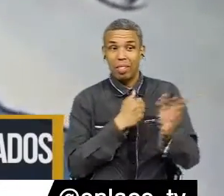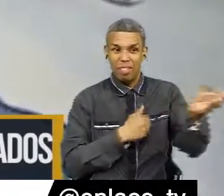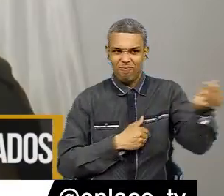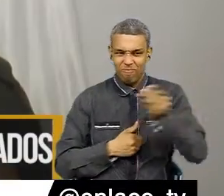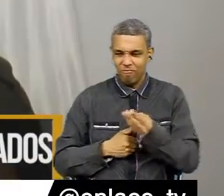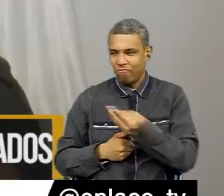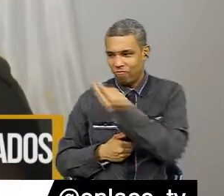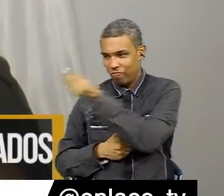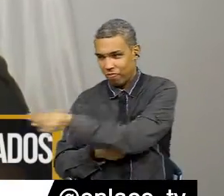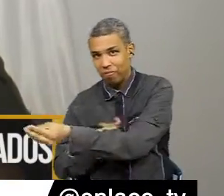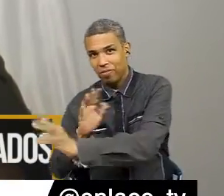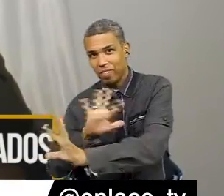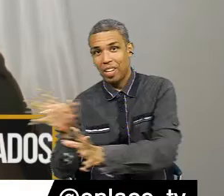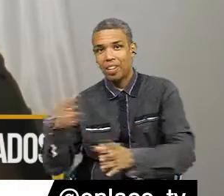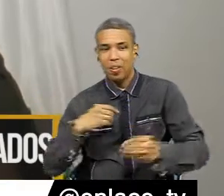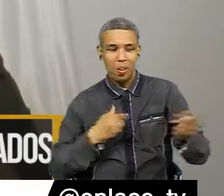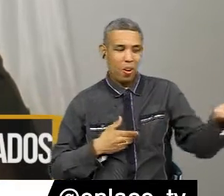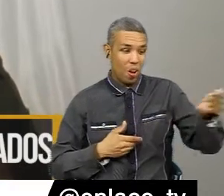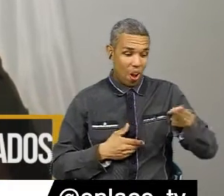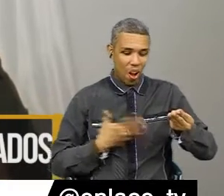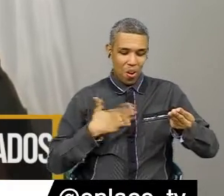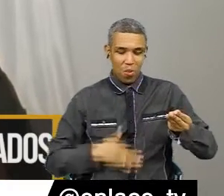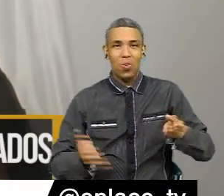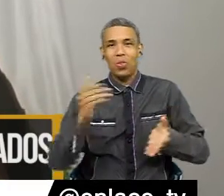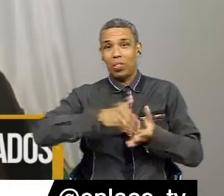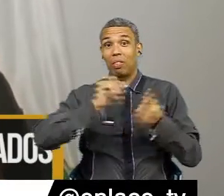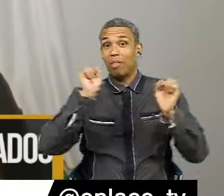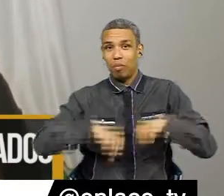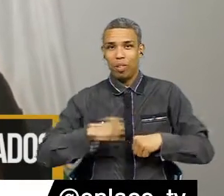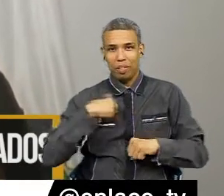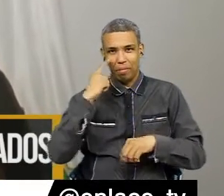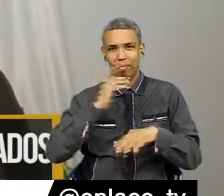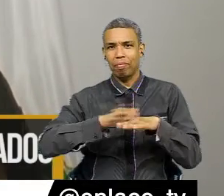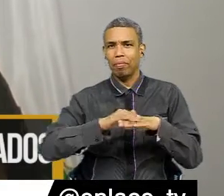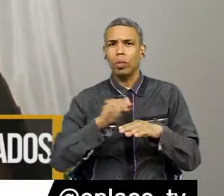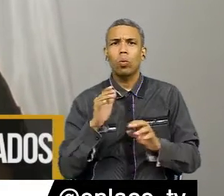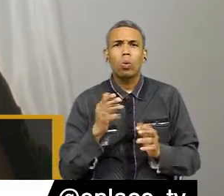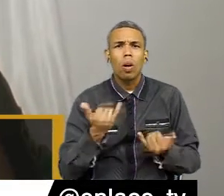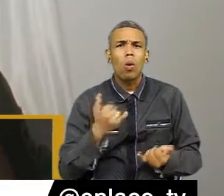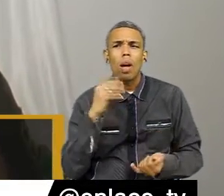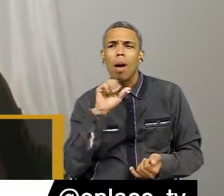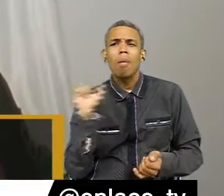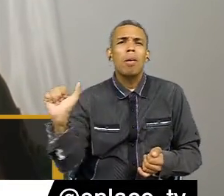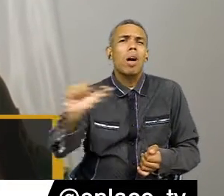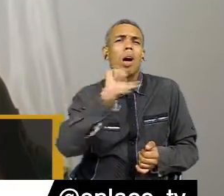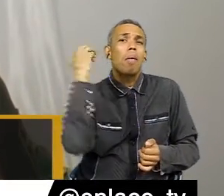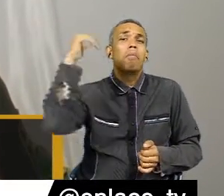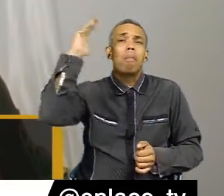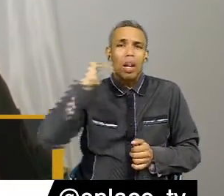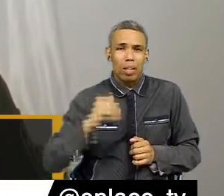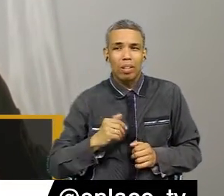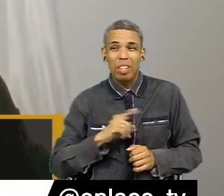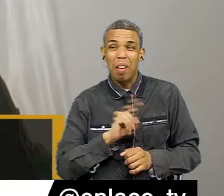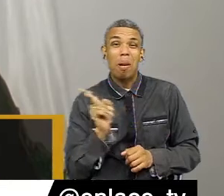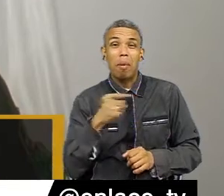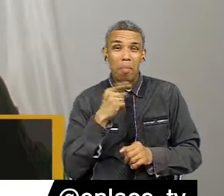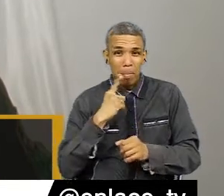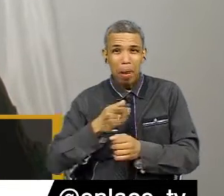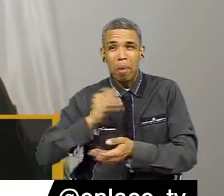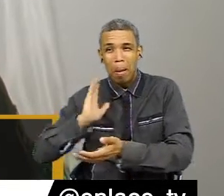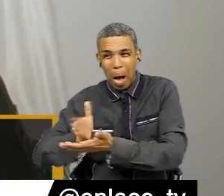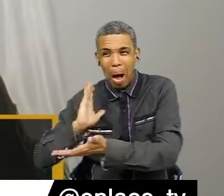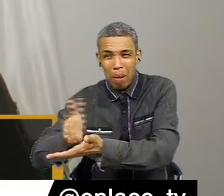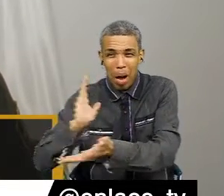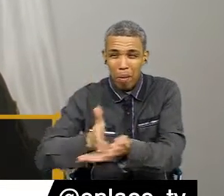mujeres. En diferentes lugares de Barranca Bermeja está haciendo la solicitud a los transeúntes, precisamente de sus